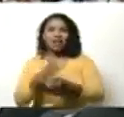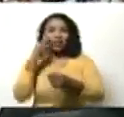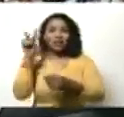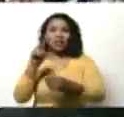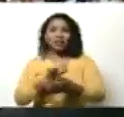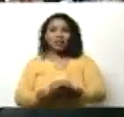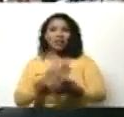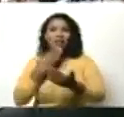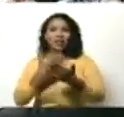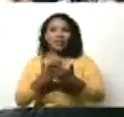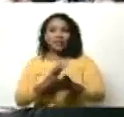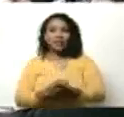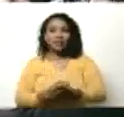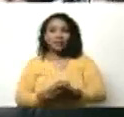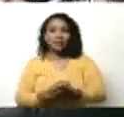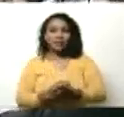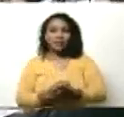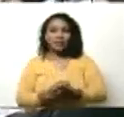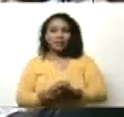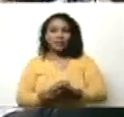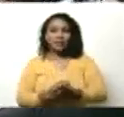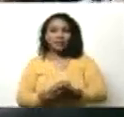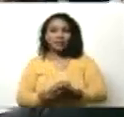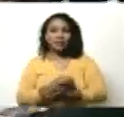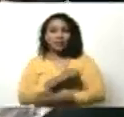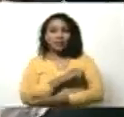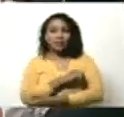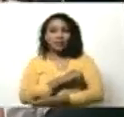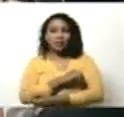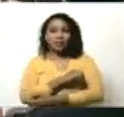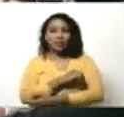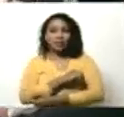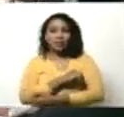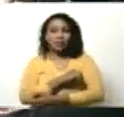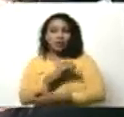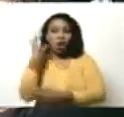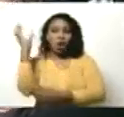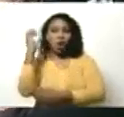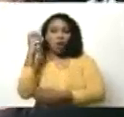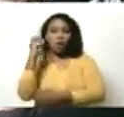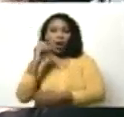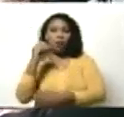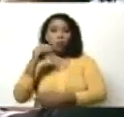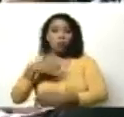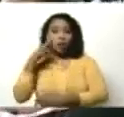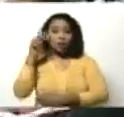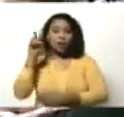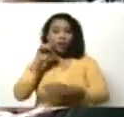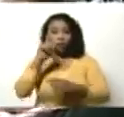Venezuela? ¿Cómo? ¿Colombia tiene previsto apoyar el restablecimiento del diálogo entre